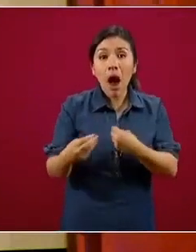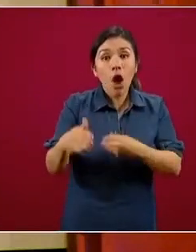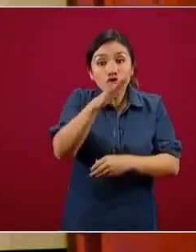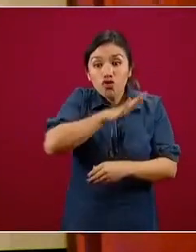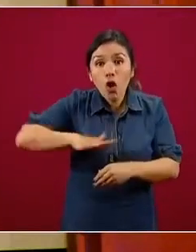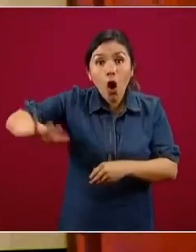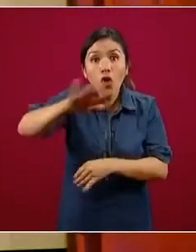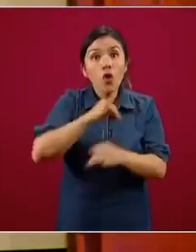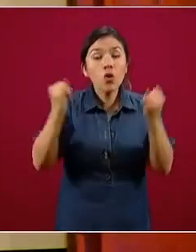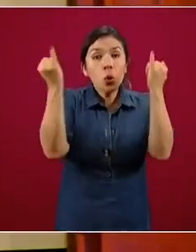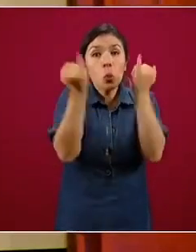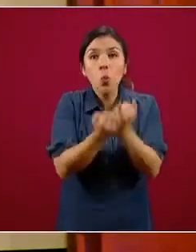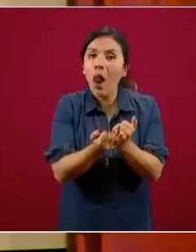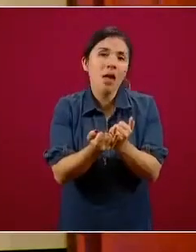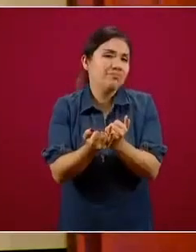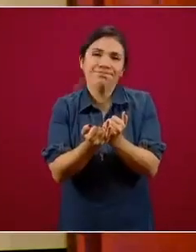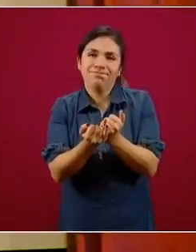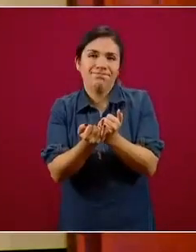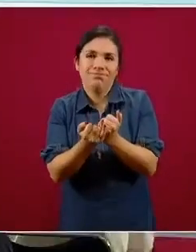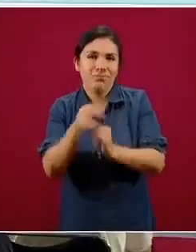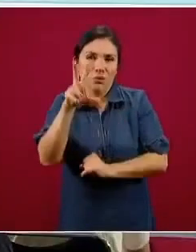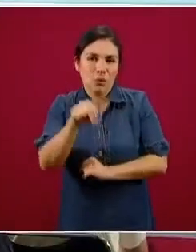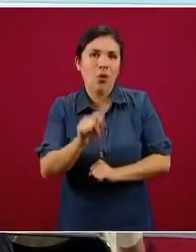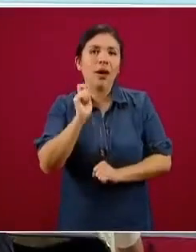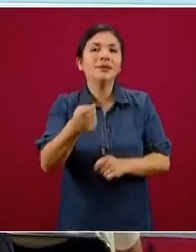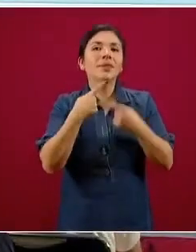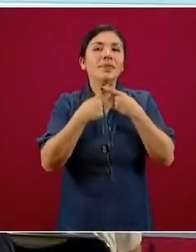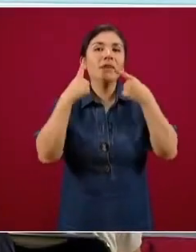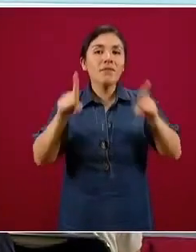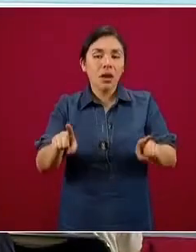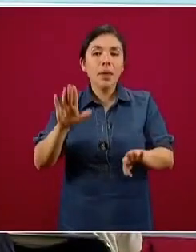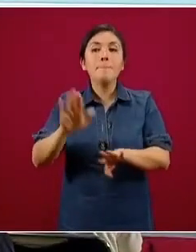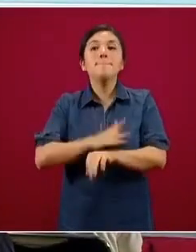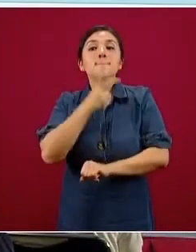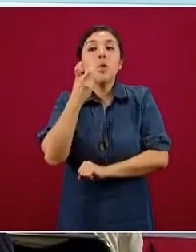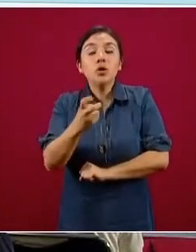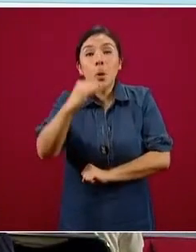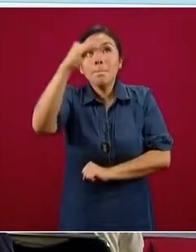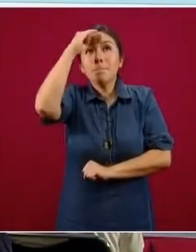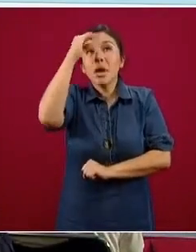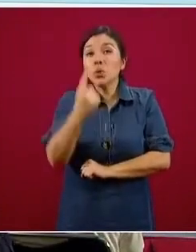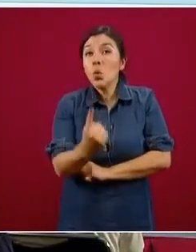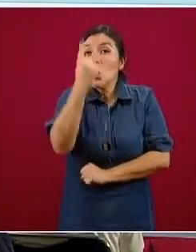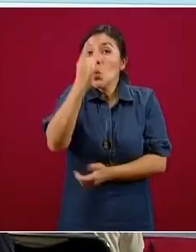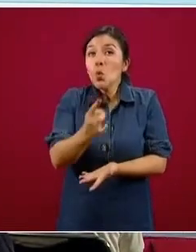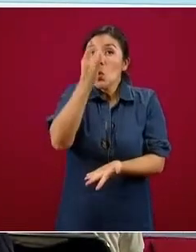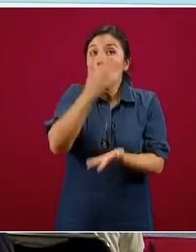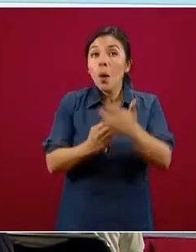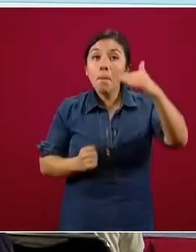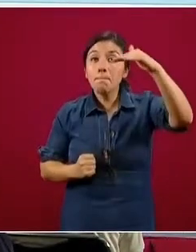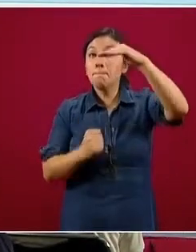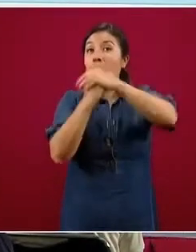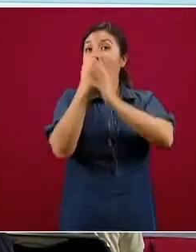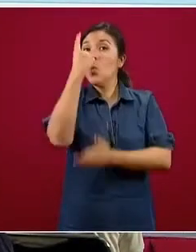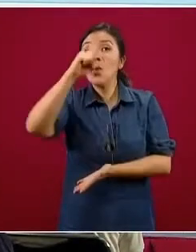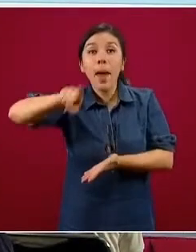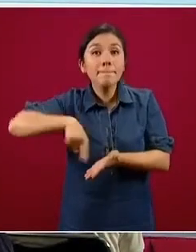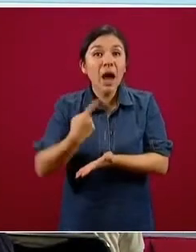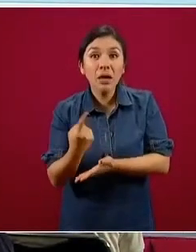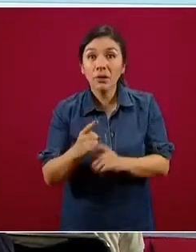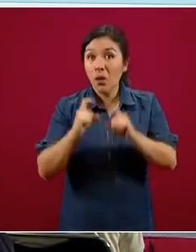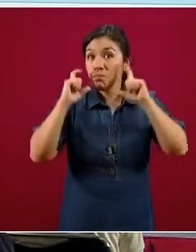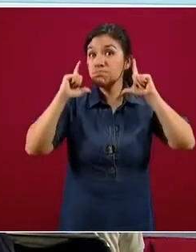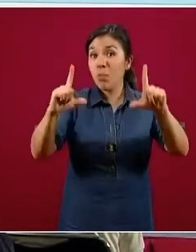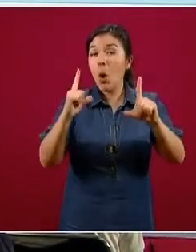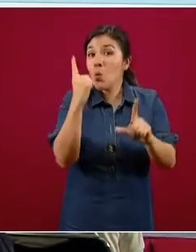manera uniforme en el territorio nacional. Por lo tanto, pensar en una sola curva epidémica, una sola